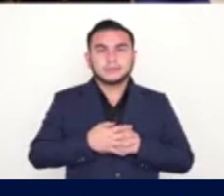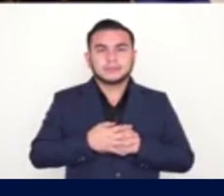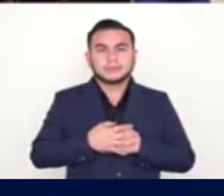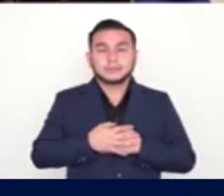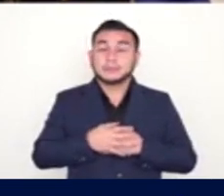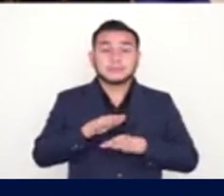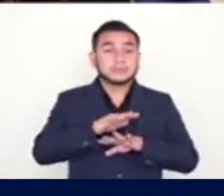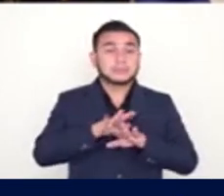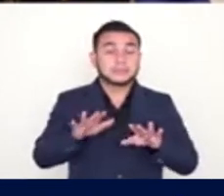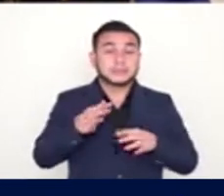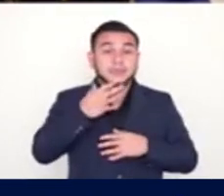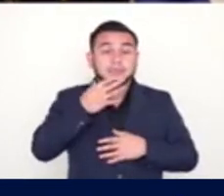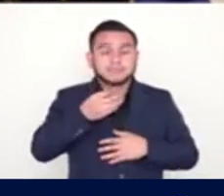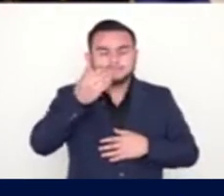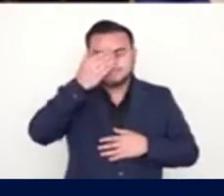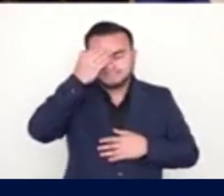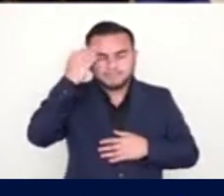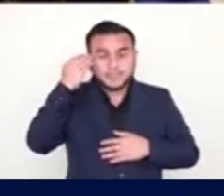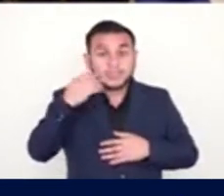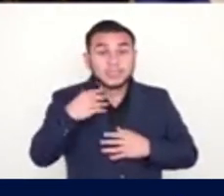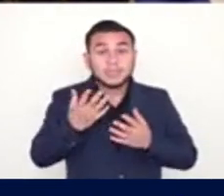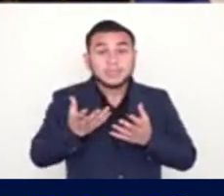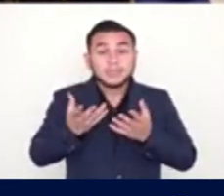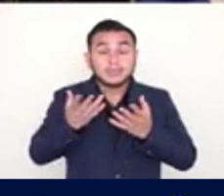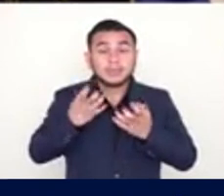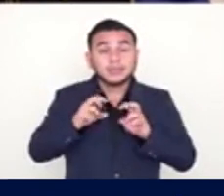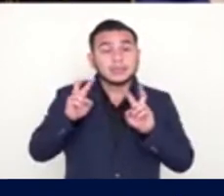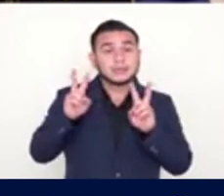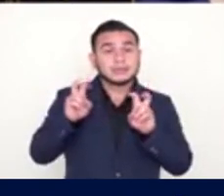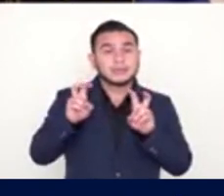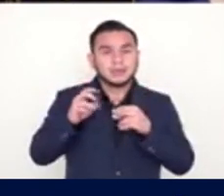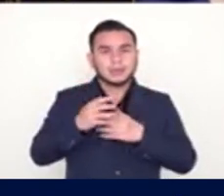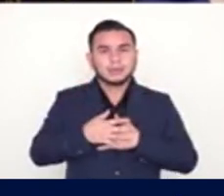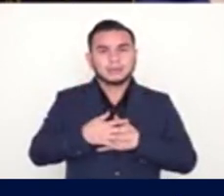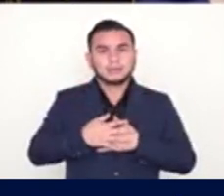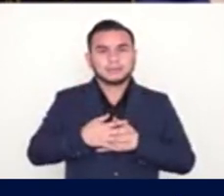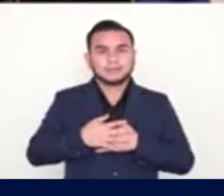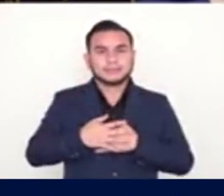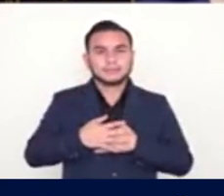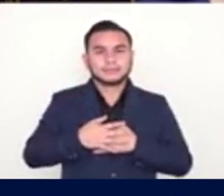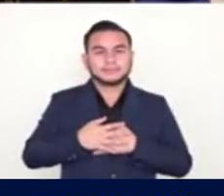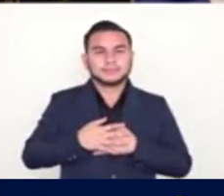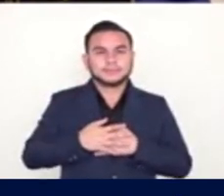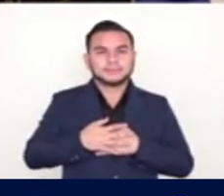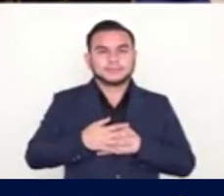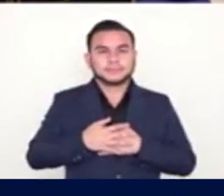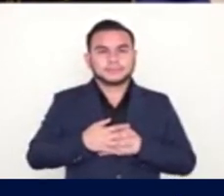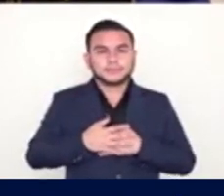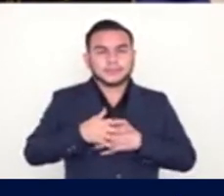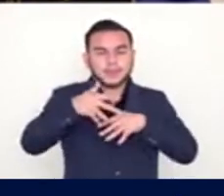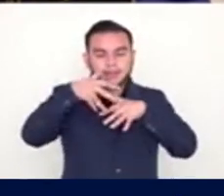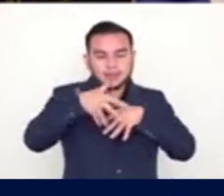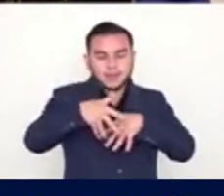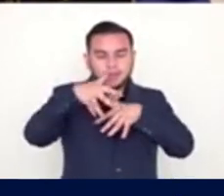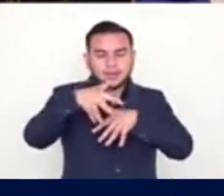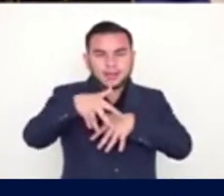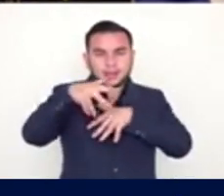Bueno, eso es todo. Se me olvidó. Me quería referir a la marcha de los